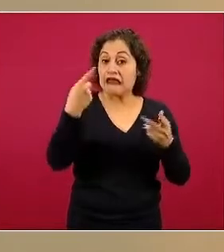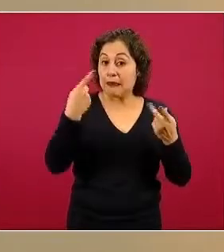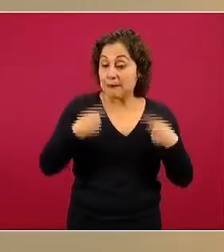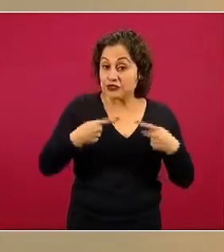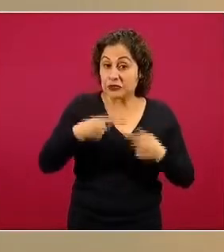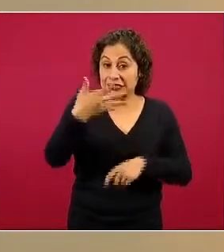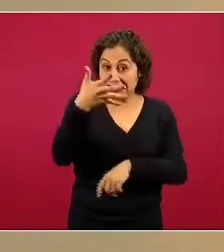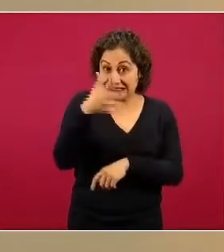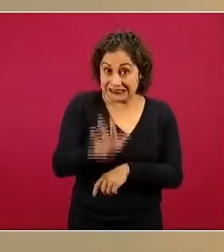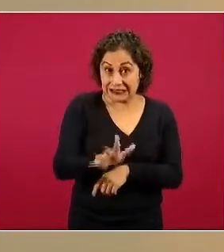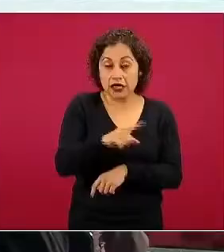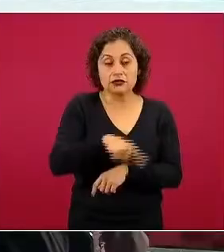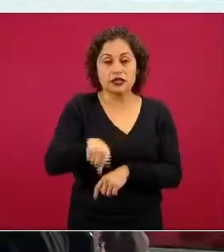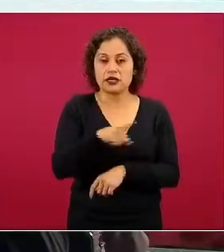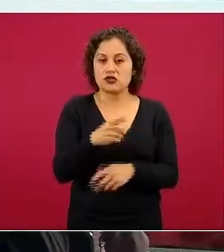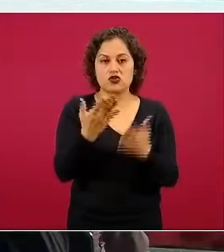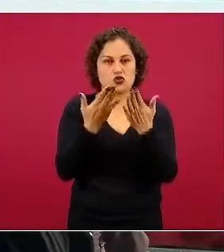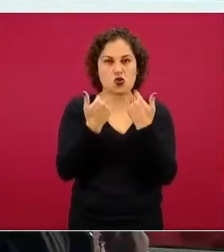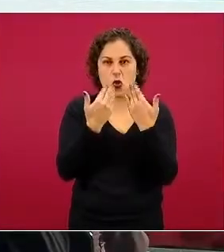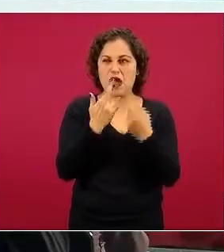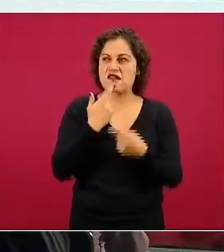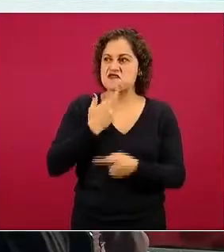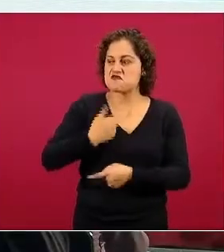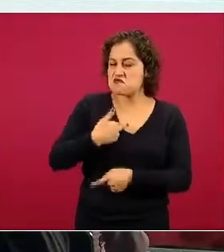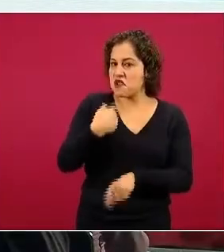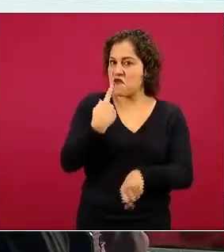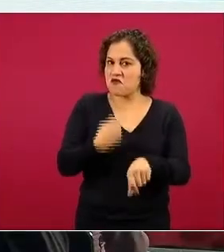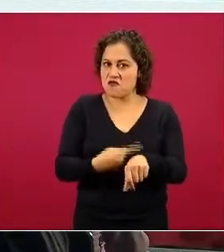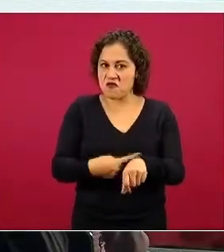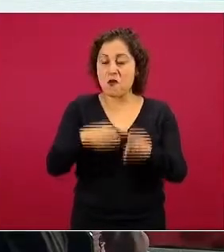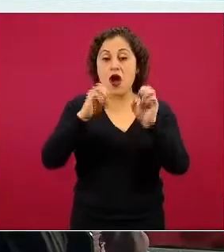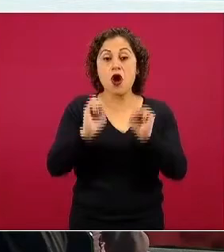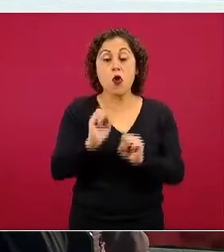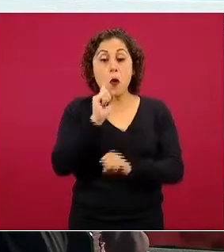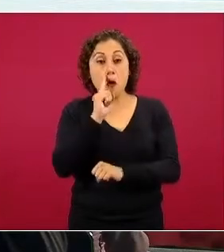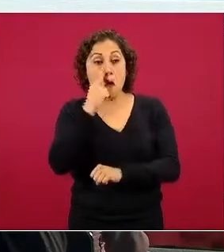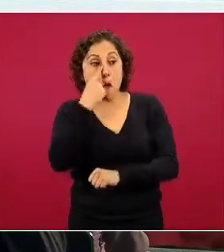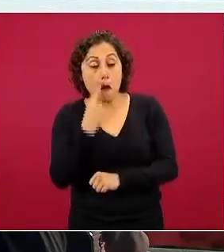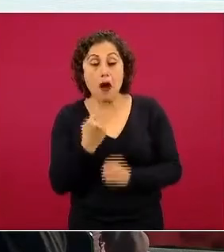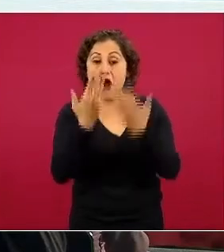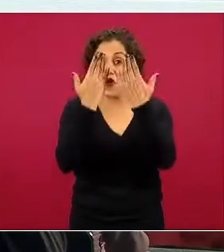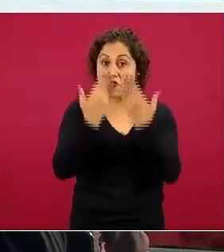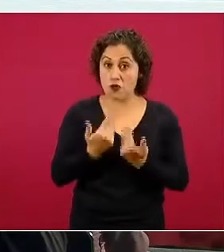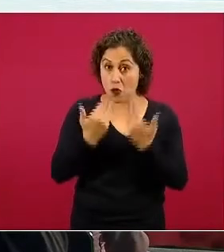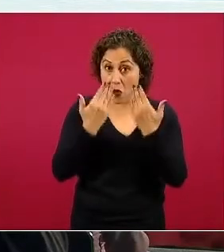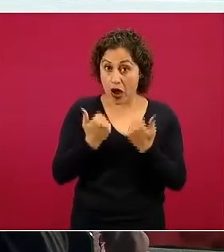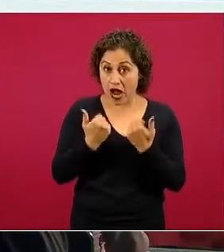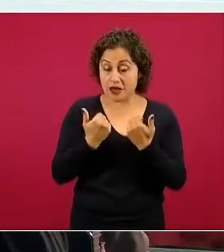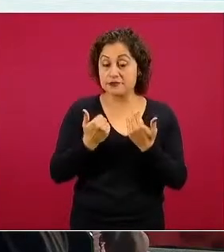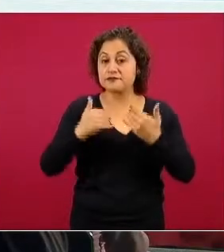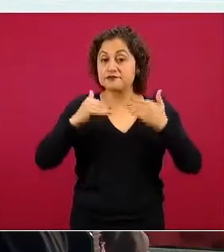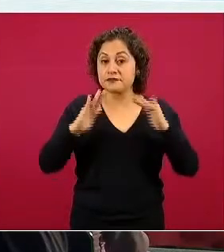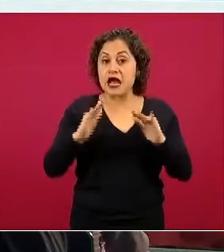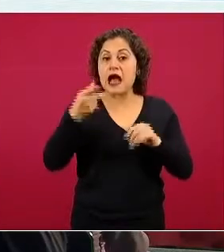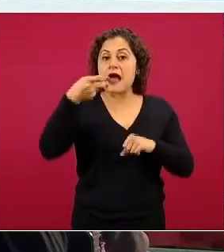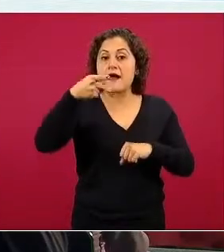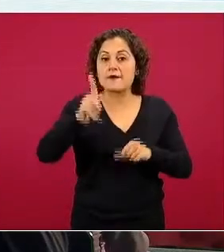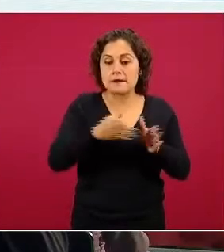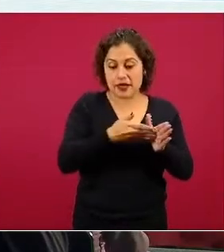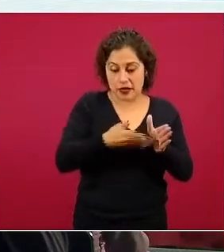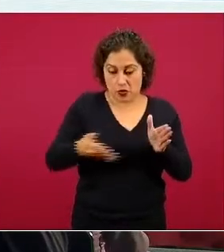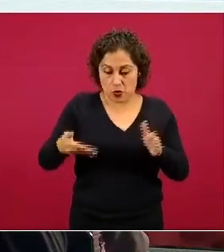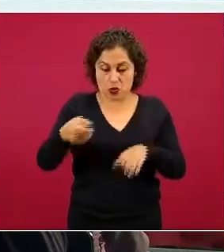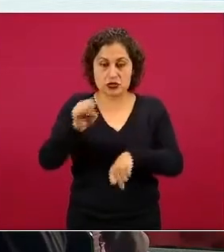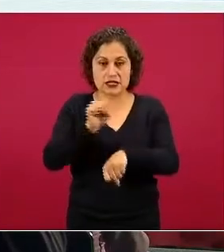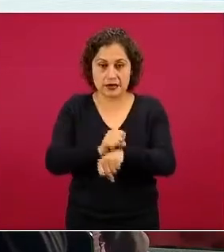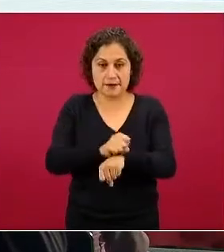posibilidad de resultado o no se les tomó muestra, cualquiera de las dos, y en esa semana